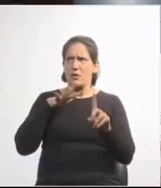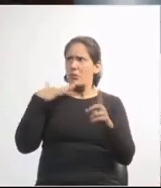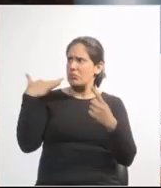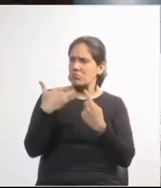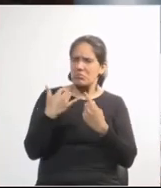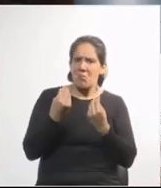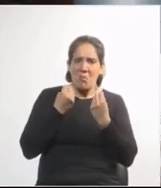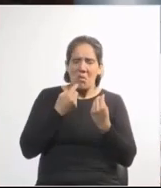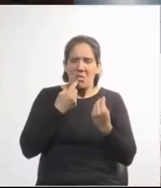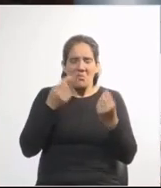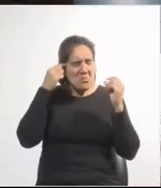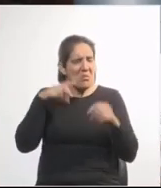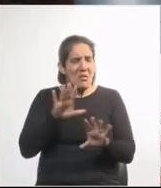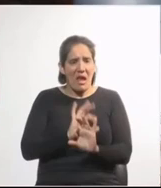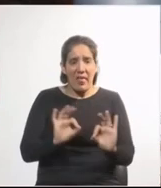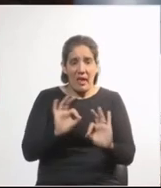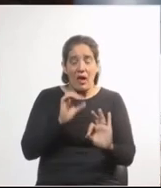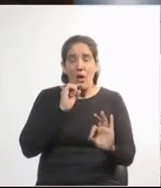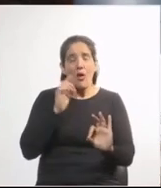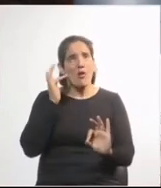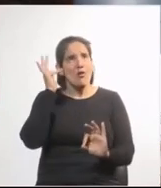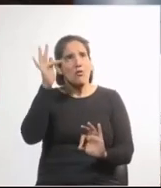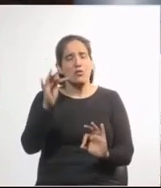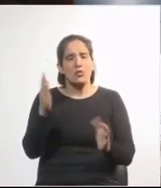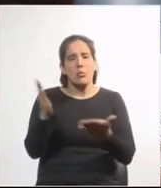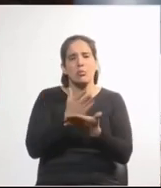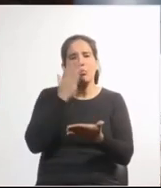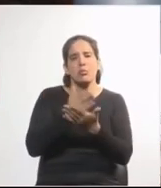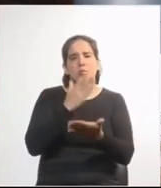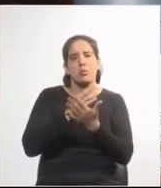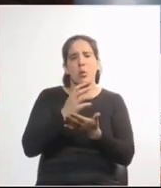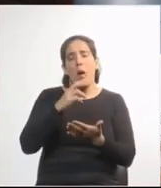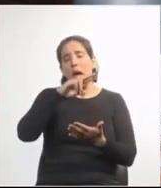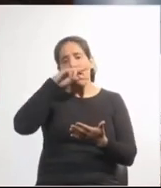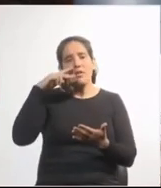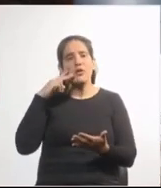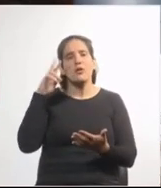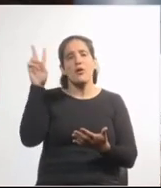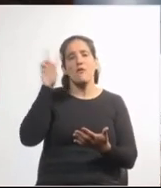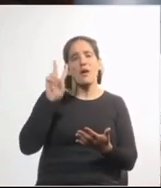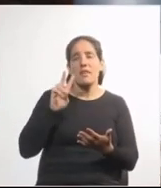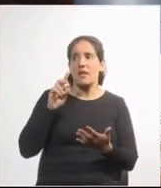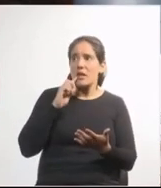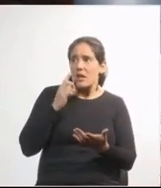verde, que afectará un recurso tan importante como el agua.